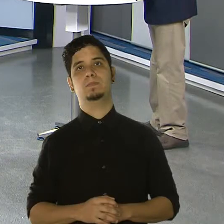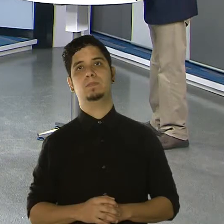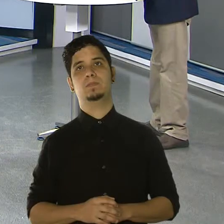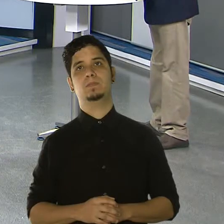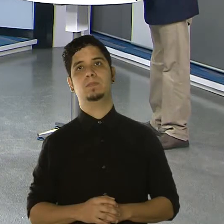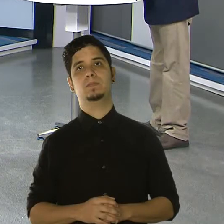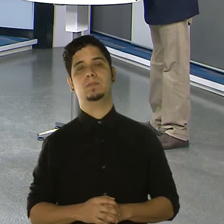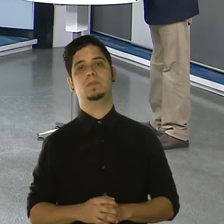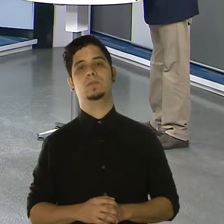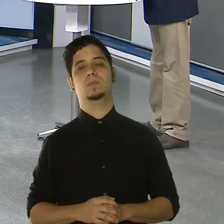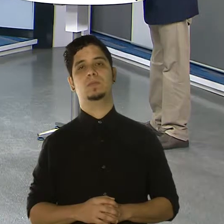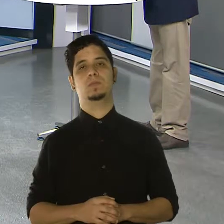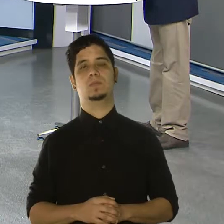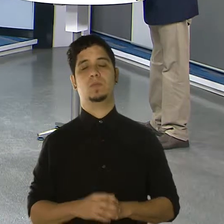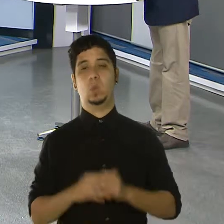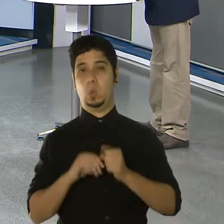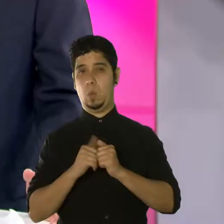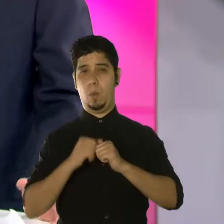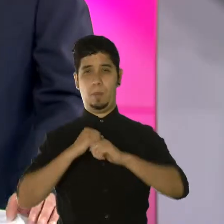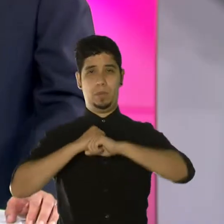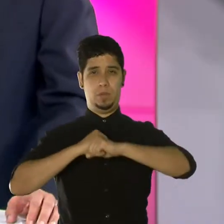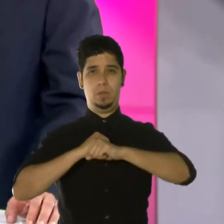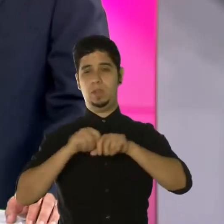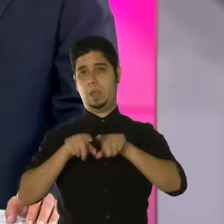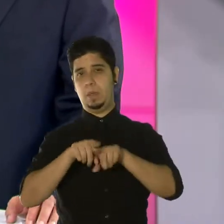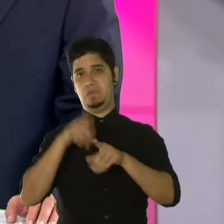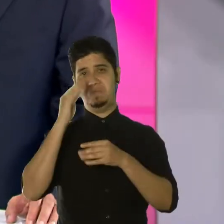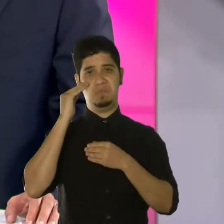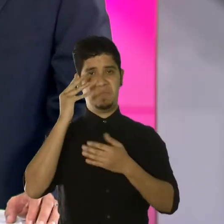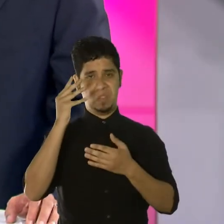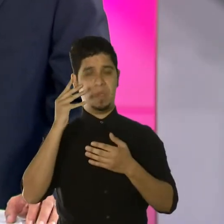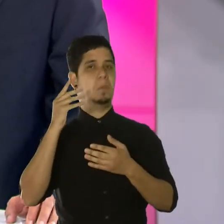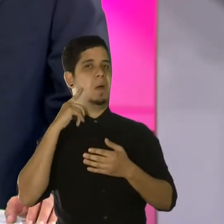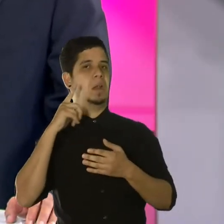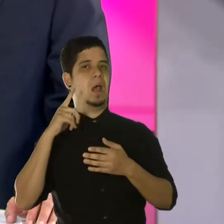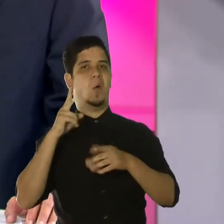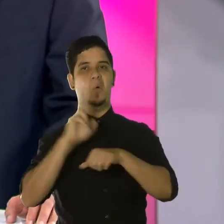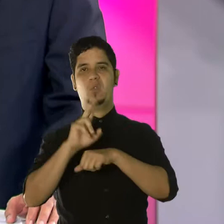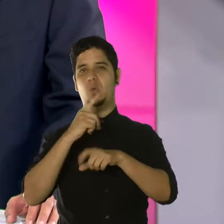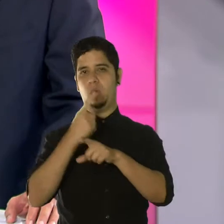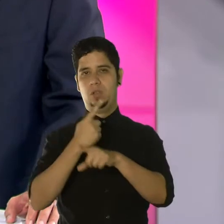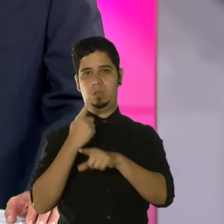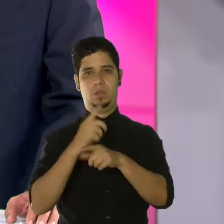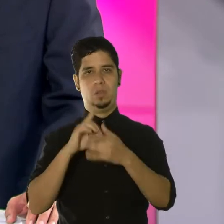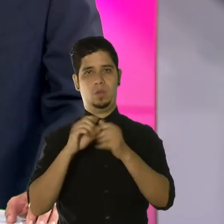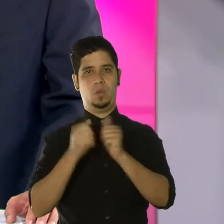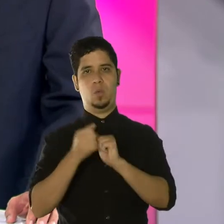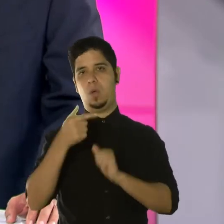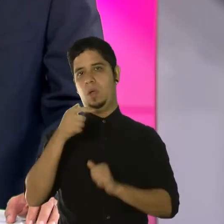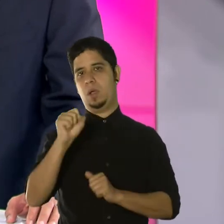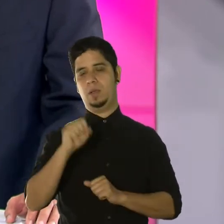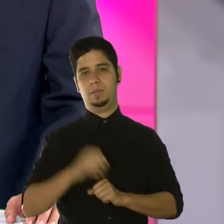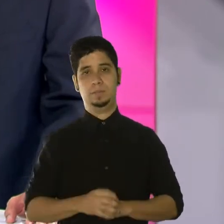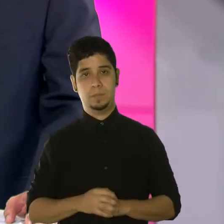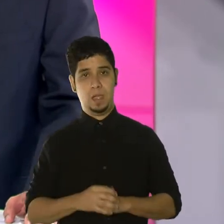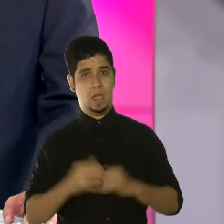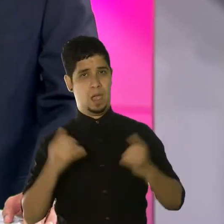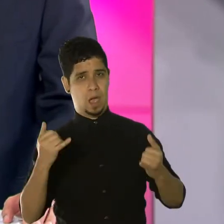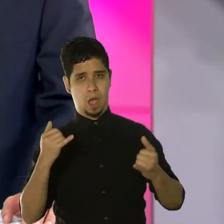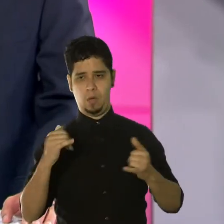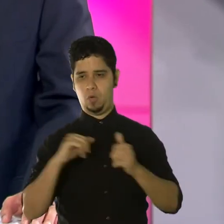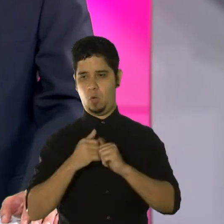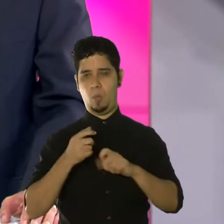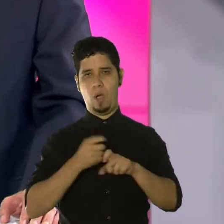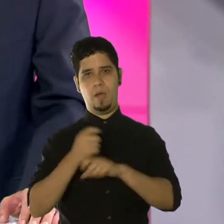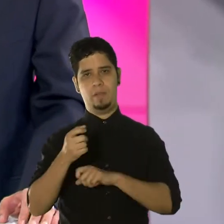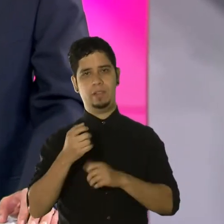como protección y como, ¿verdad?, manera de orientación en el uso correcto del gas. Ahora vamos al efecto que tiene en la economía